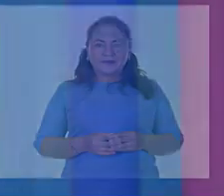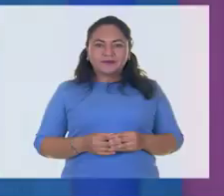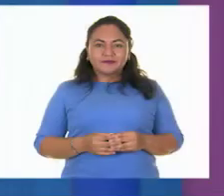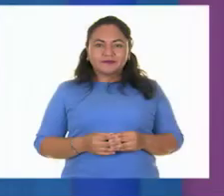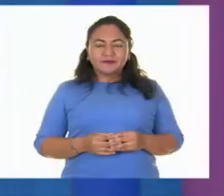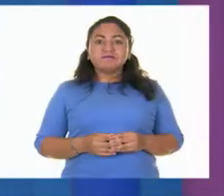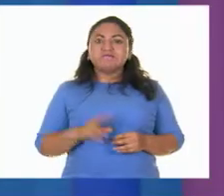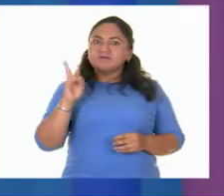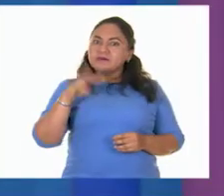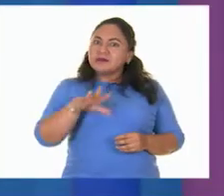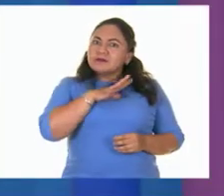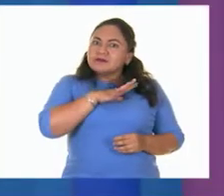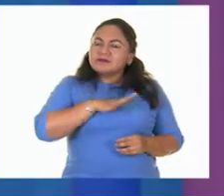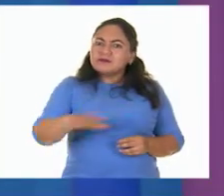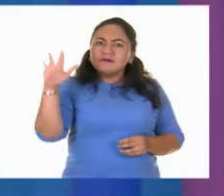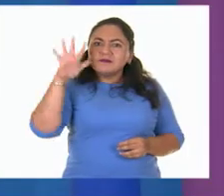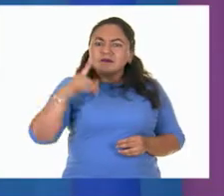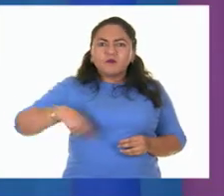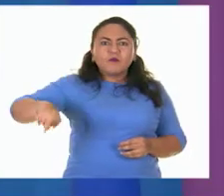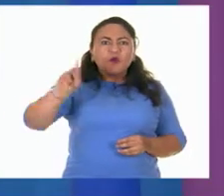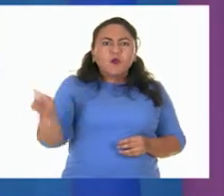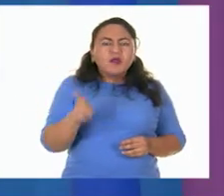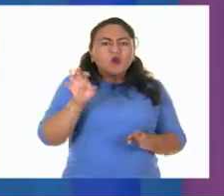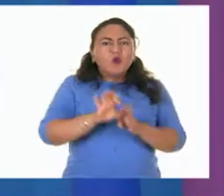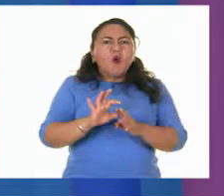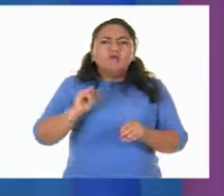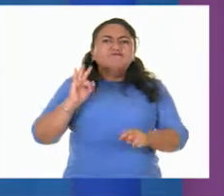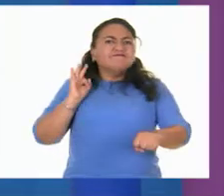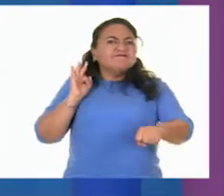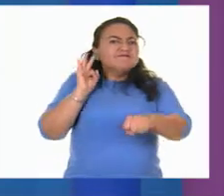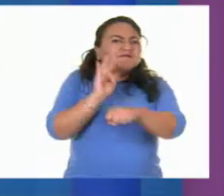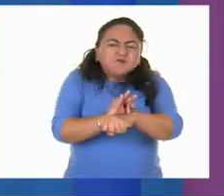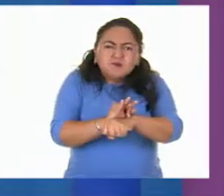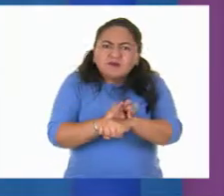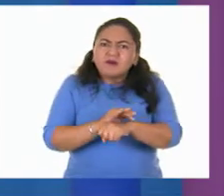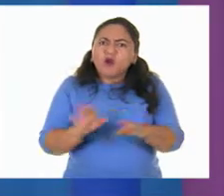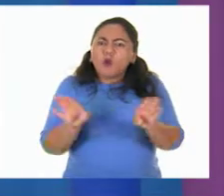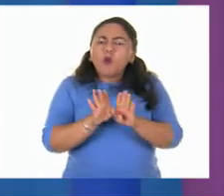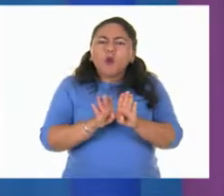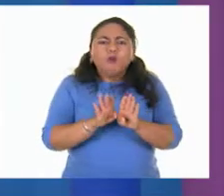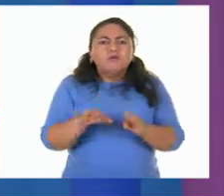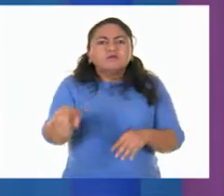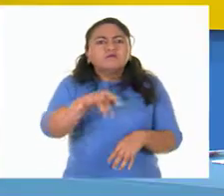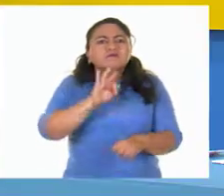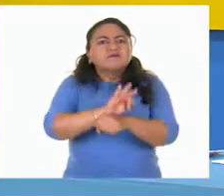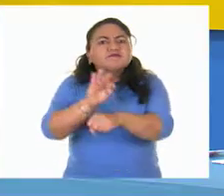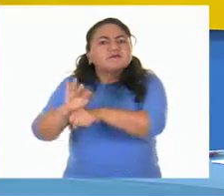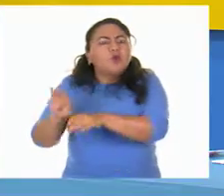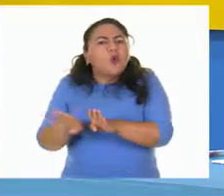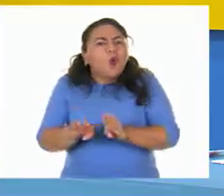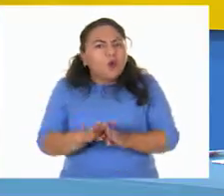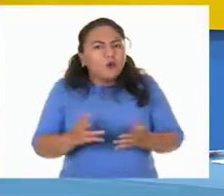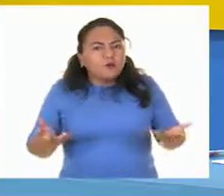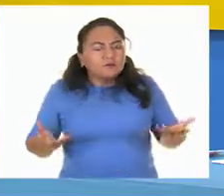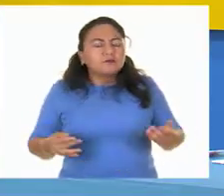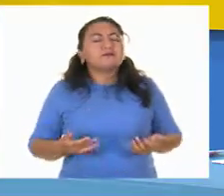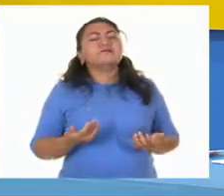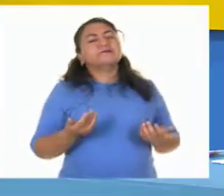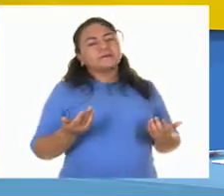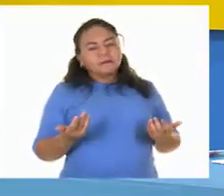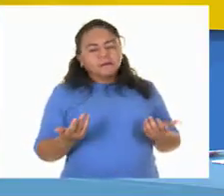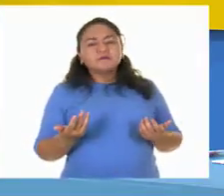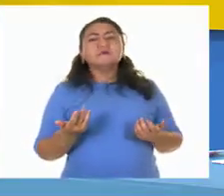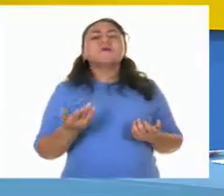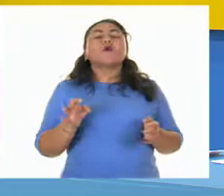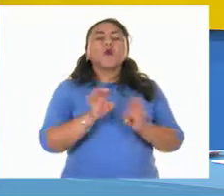Es sorprendente ver la respuesta de la gente. ¿Cómo lograron que respondiera de esta manera? tuvo que ver con